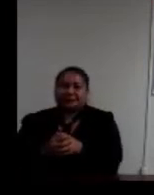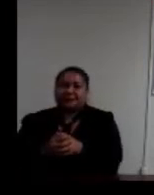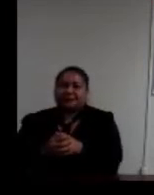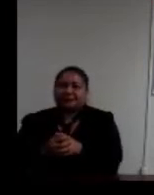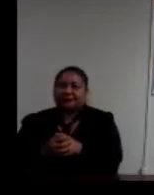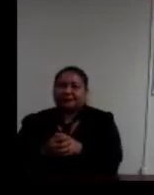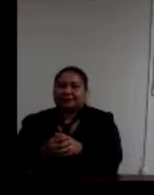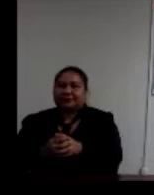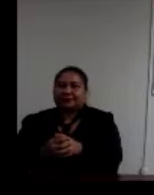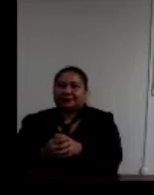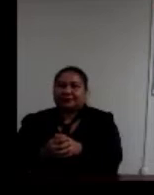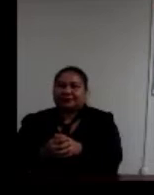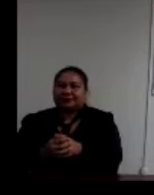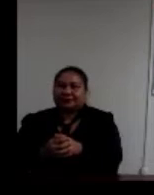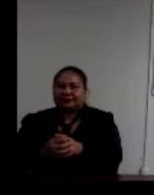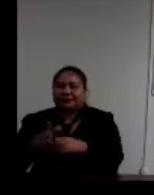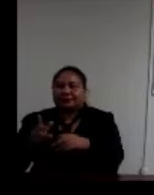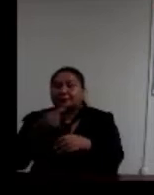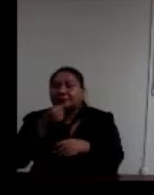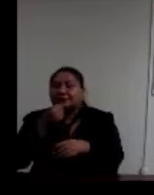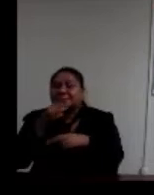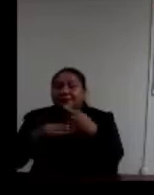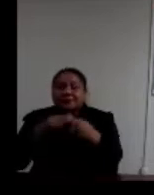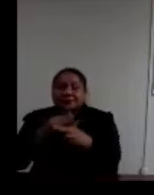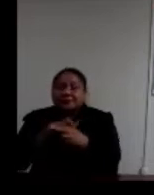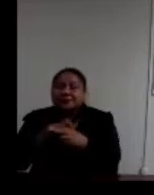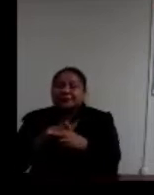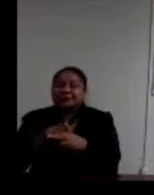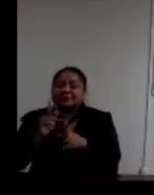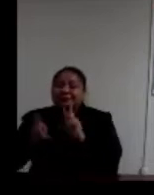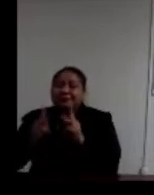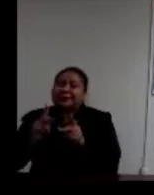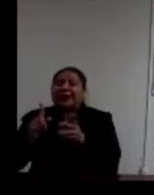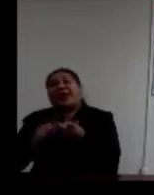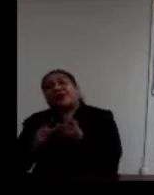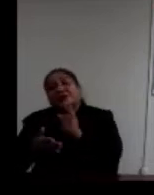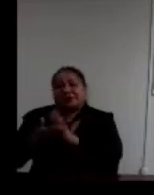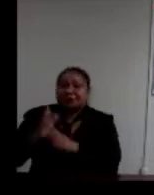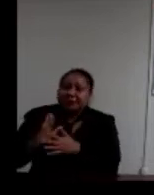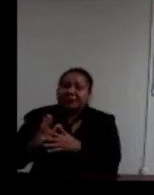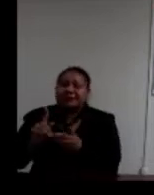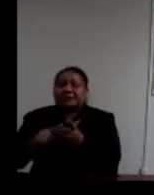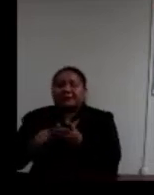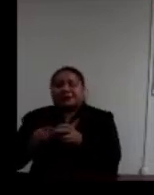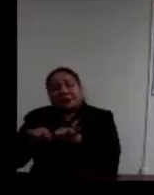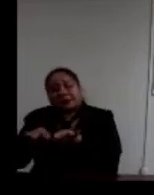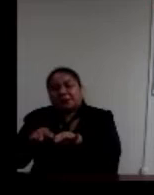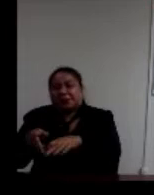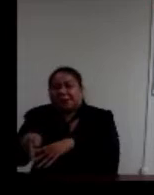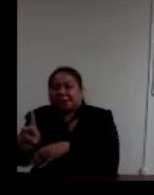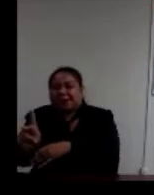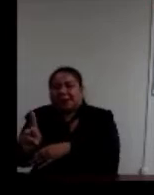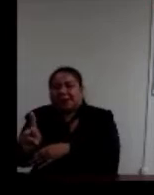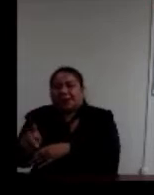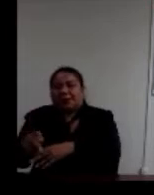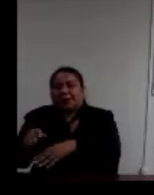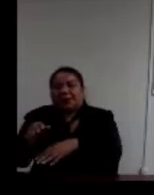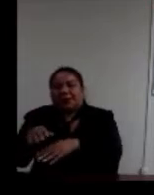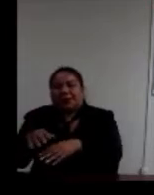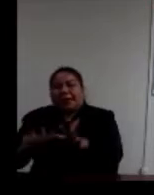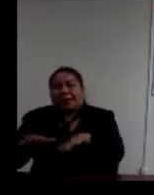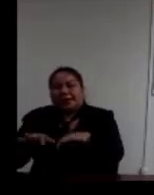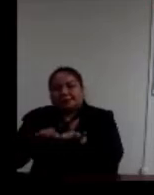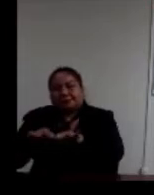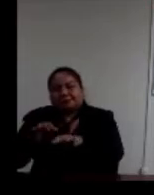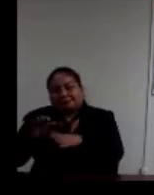porque va todo el mundo platica lo que hicieron, todo platica dónde fueron y todo lo demás. Sí trabajamos, pero el rendimiento es menos. Entonces,